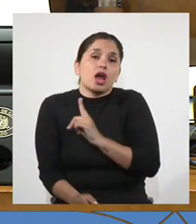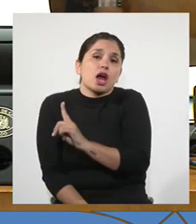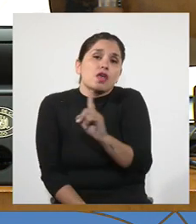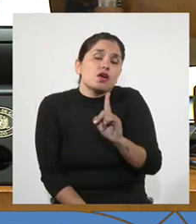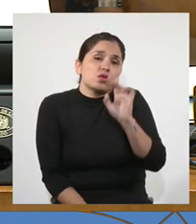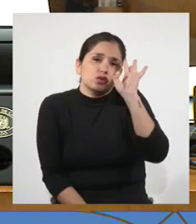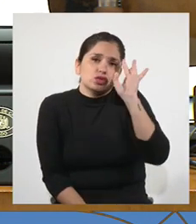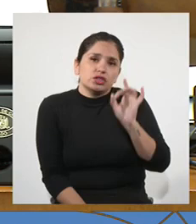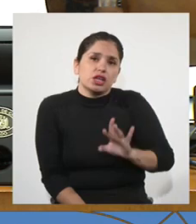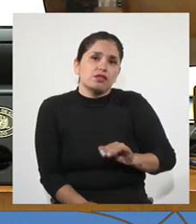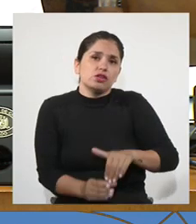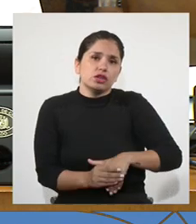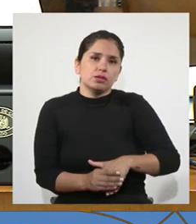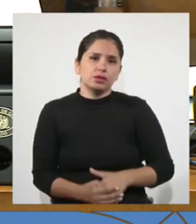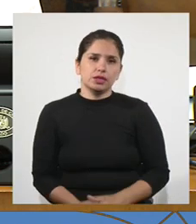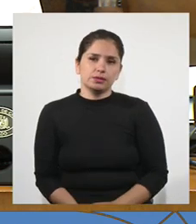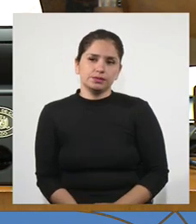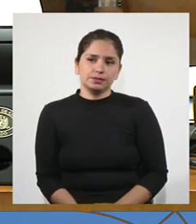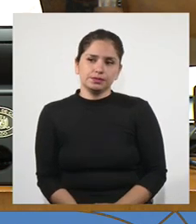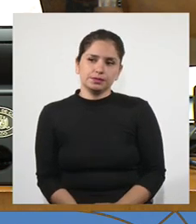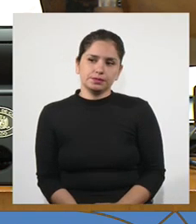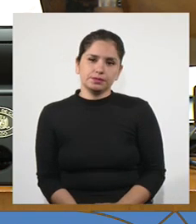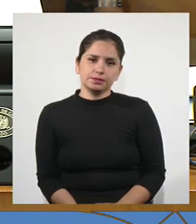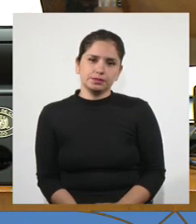está votando.